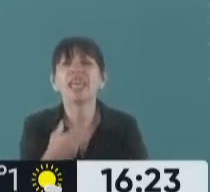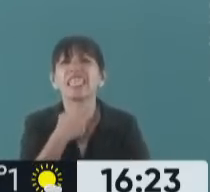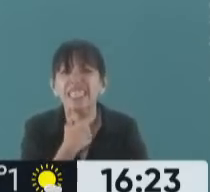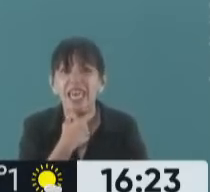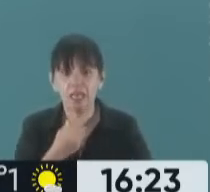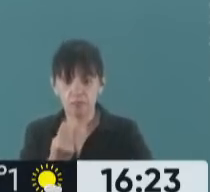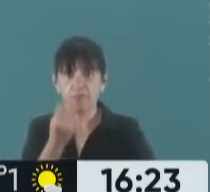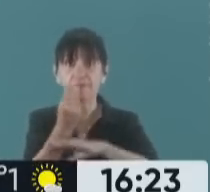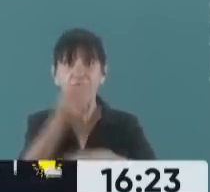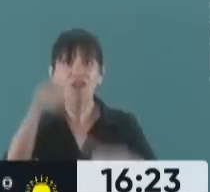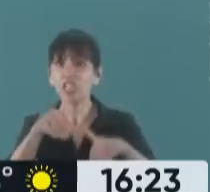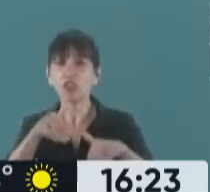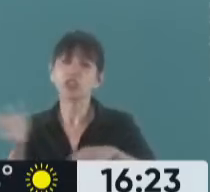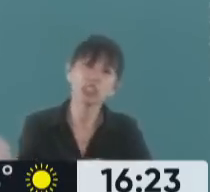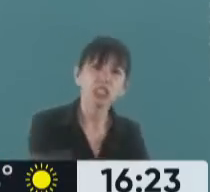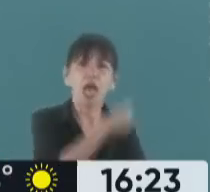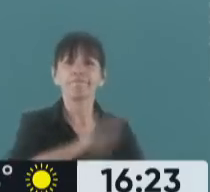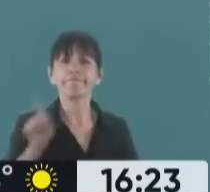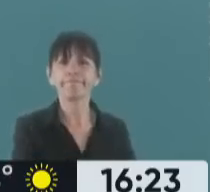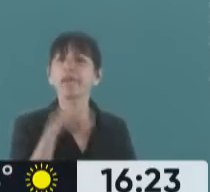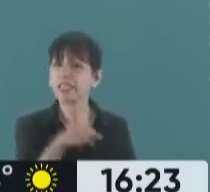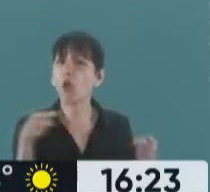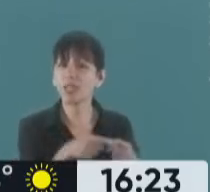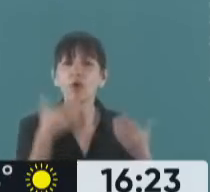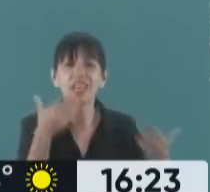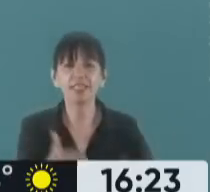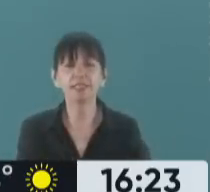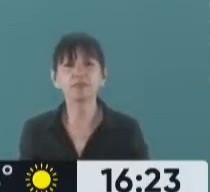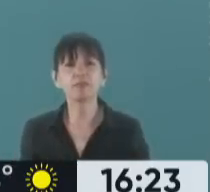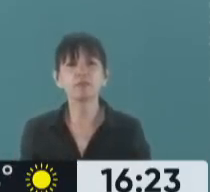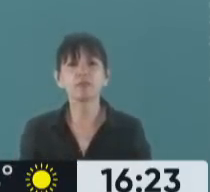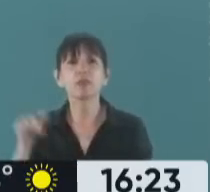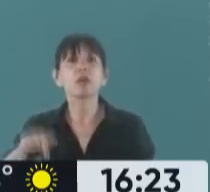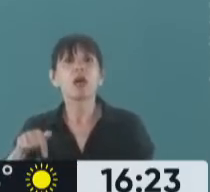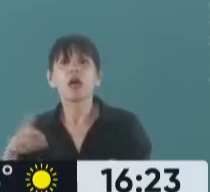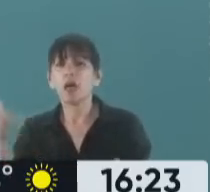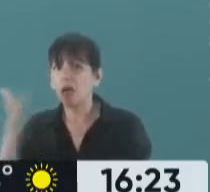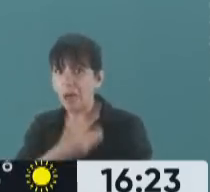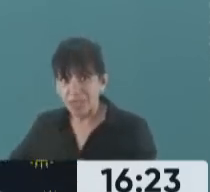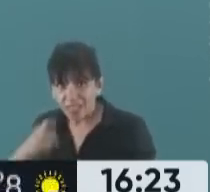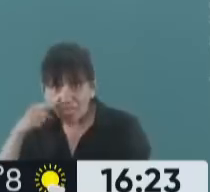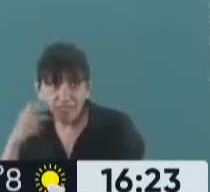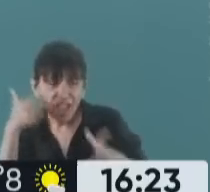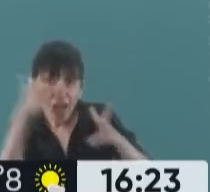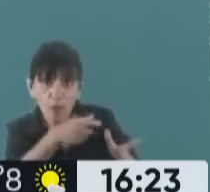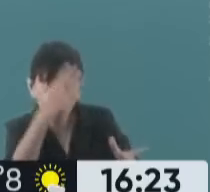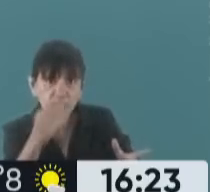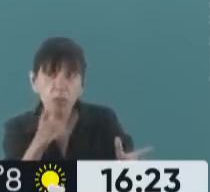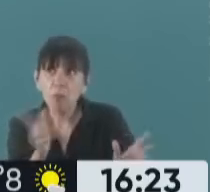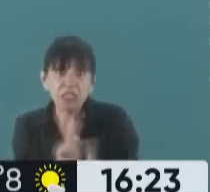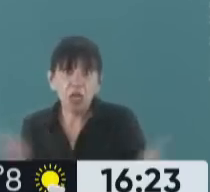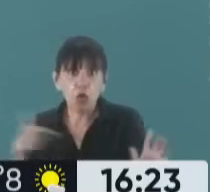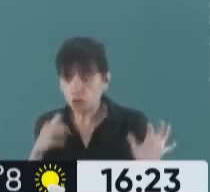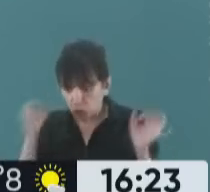política e inhabilitarla para hacer política. Gracias, Estela. No habló con ella hoy, creo. Hasta que yo vine para acá pero no